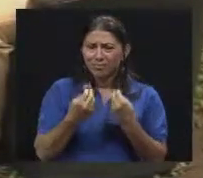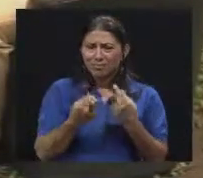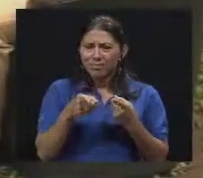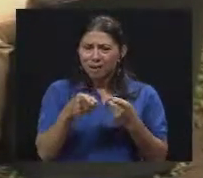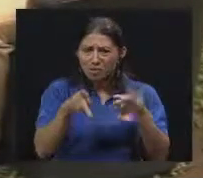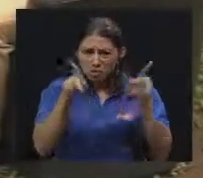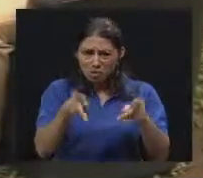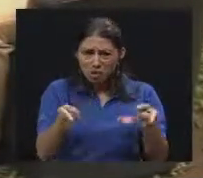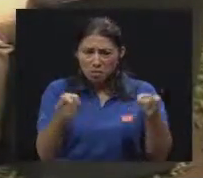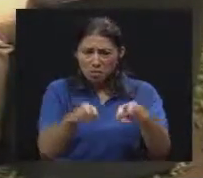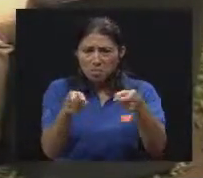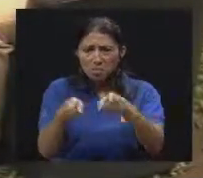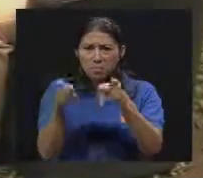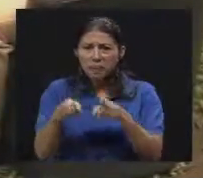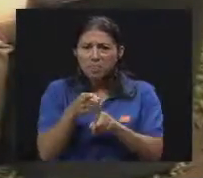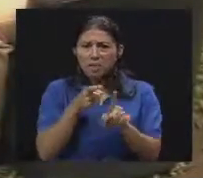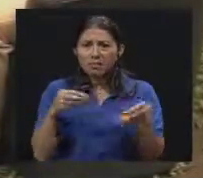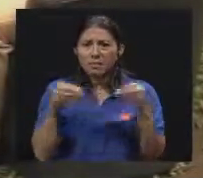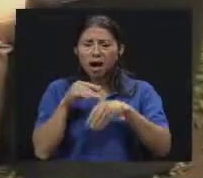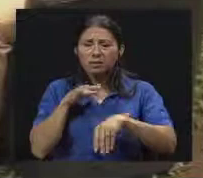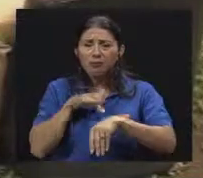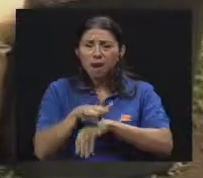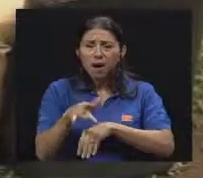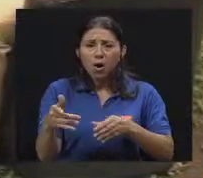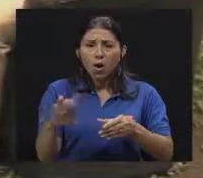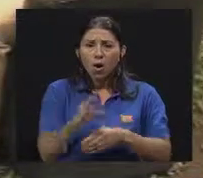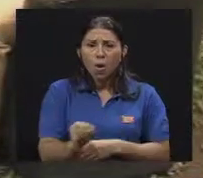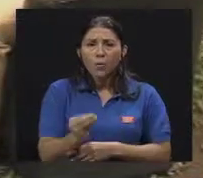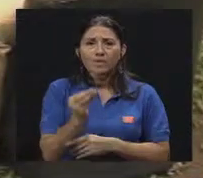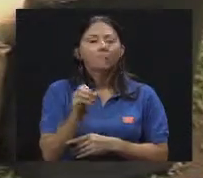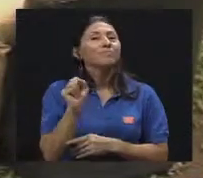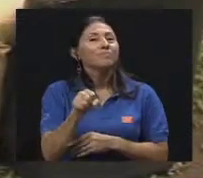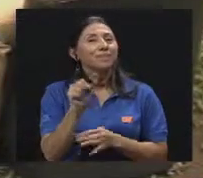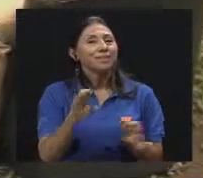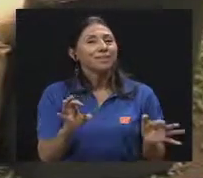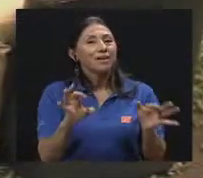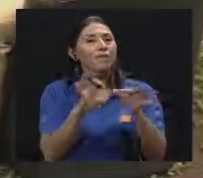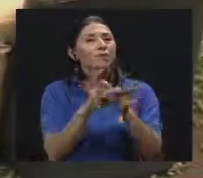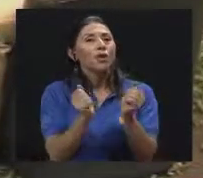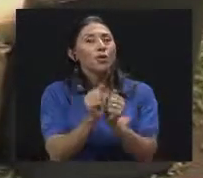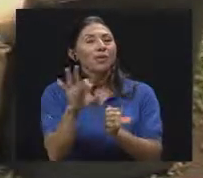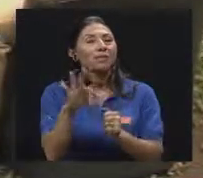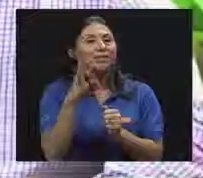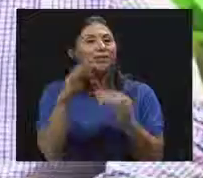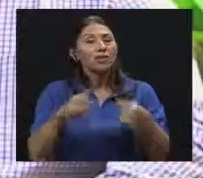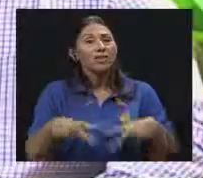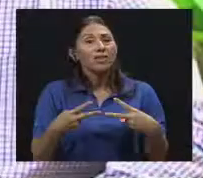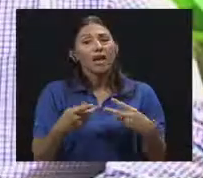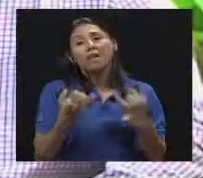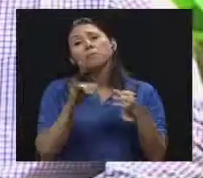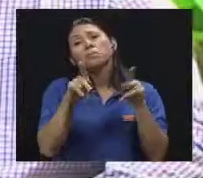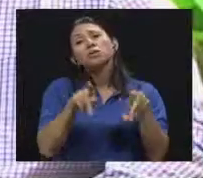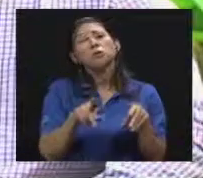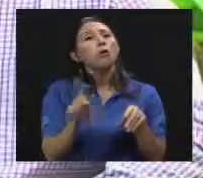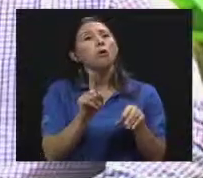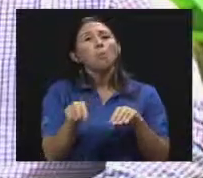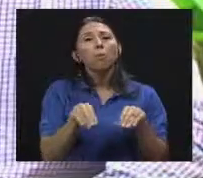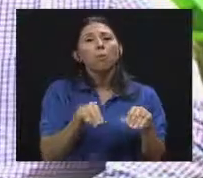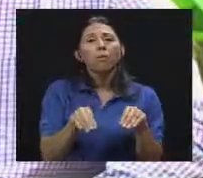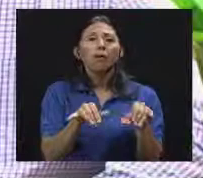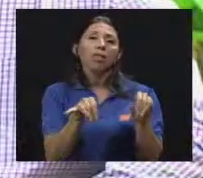la edad, uh-huh. pero uh-huh. está sucediendo. Uh-huh. Entonces, claro. Eso sí, que sucede. Está muy relacionado con los estilos de vida, ¿verdad? El sedentarismo, la